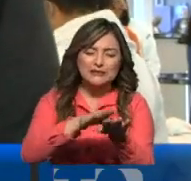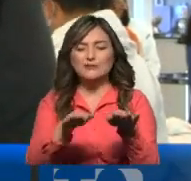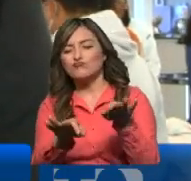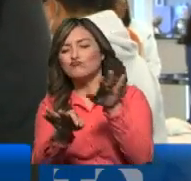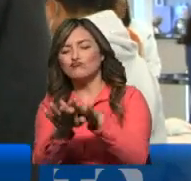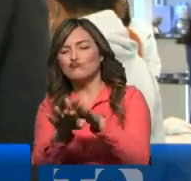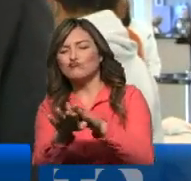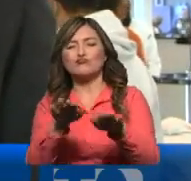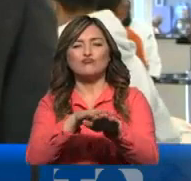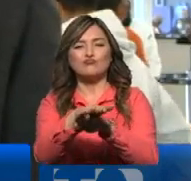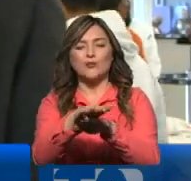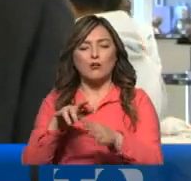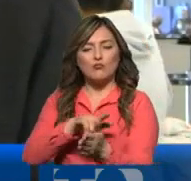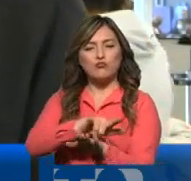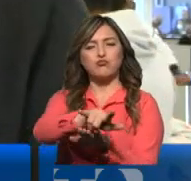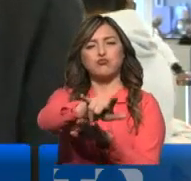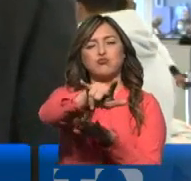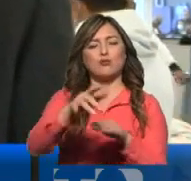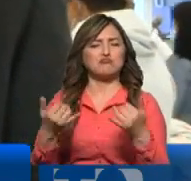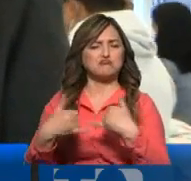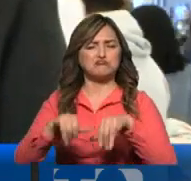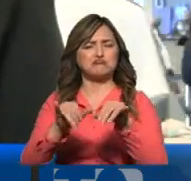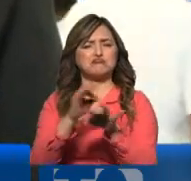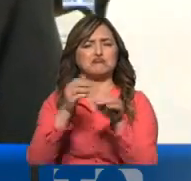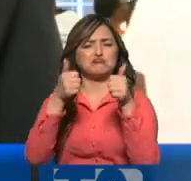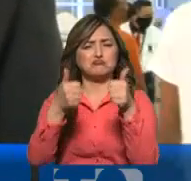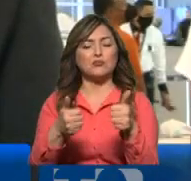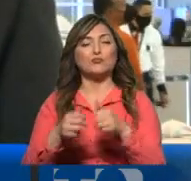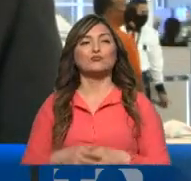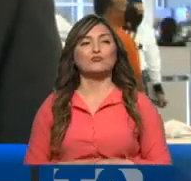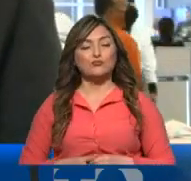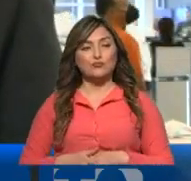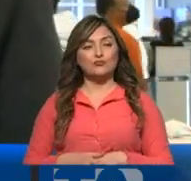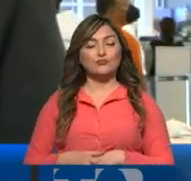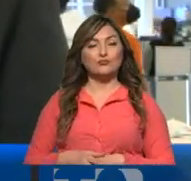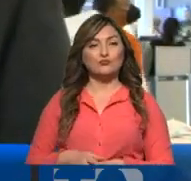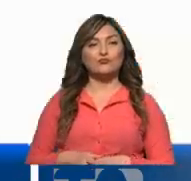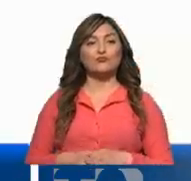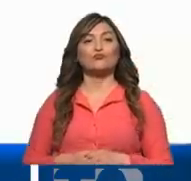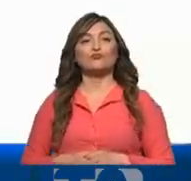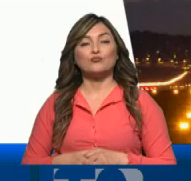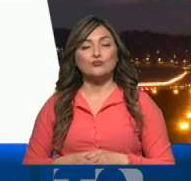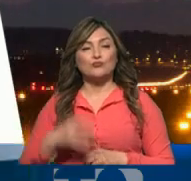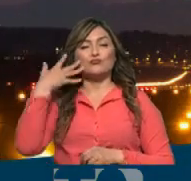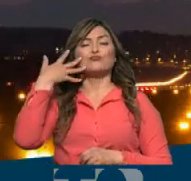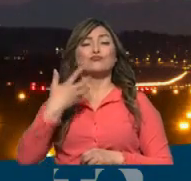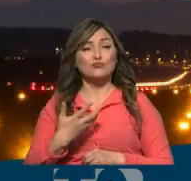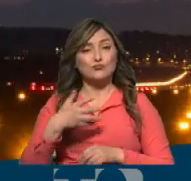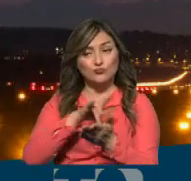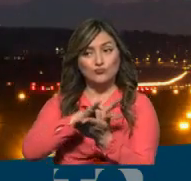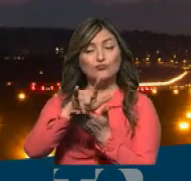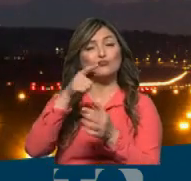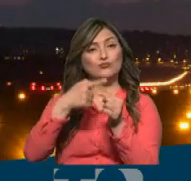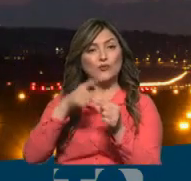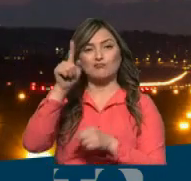para poder precautelar la vida útil de la pista y poder también alargar su vida útil. Las fechas en las que el aeropuerto de